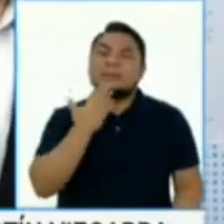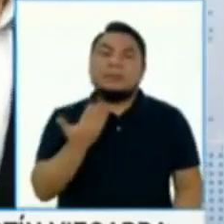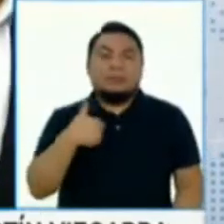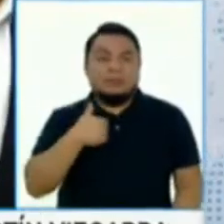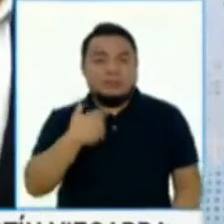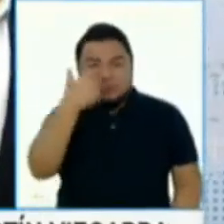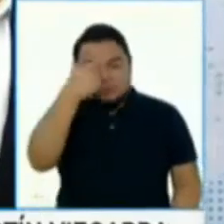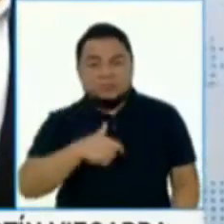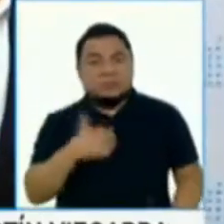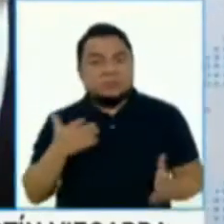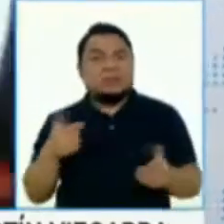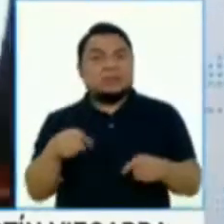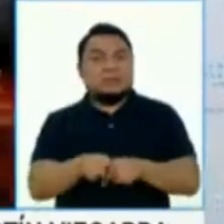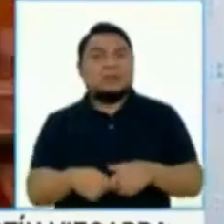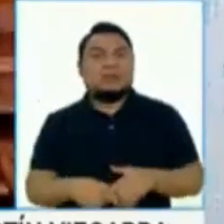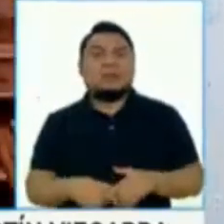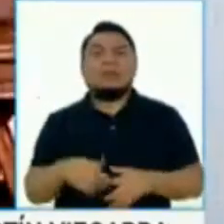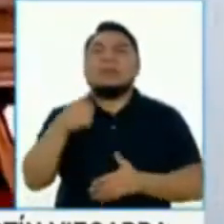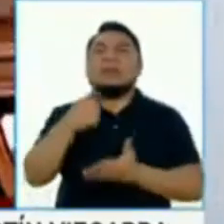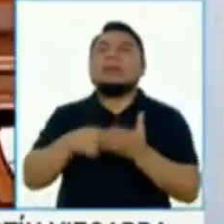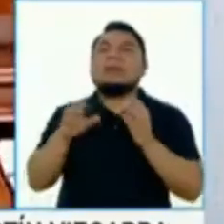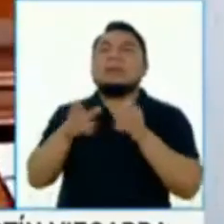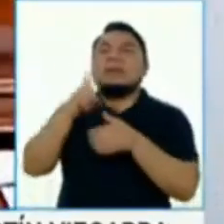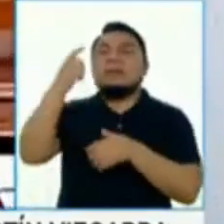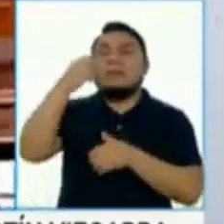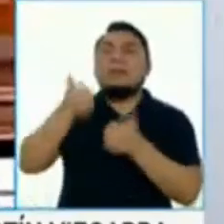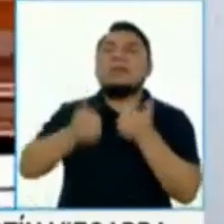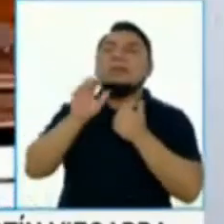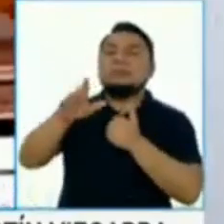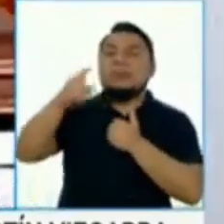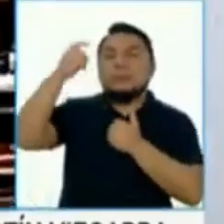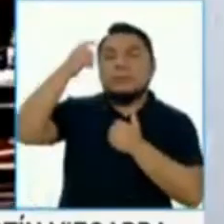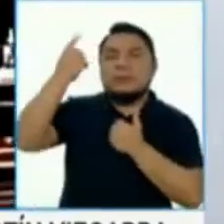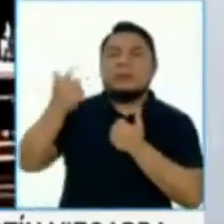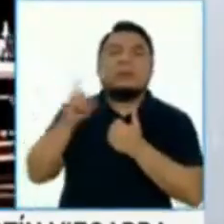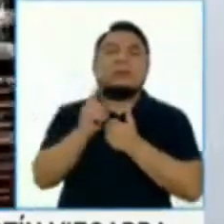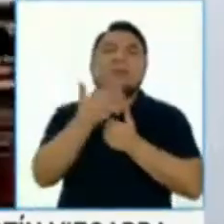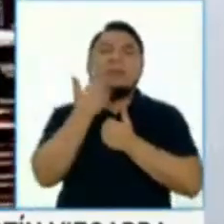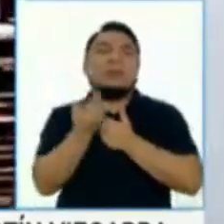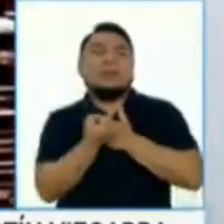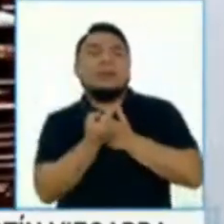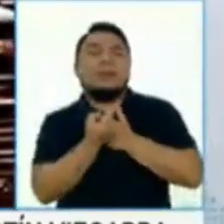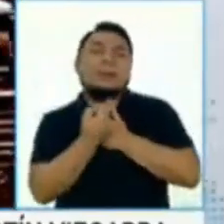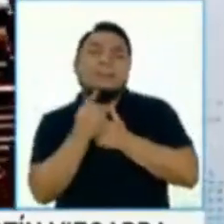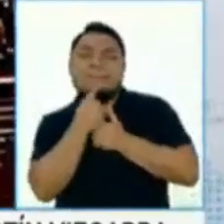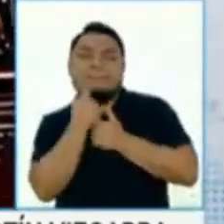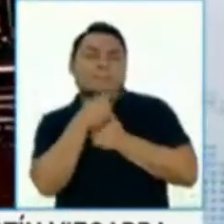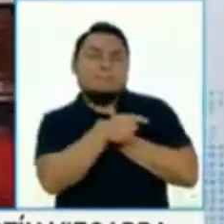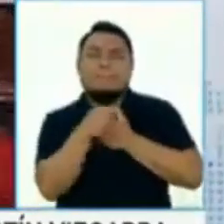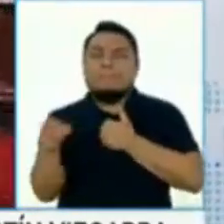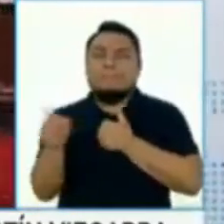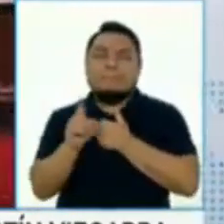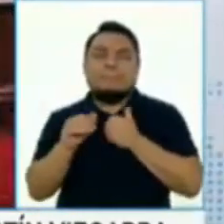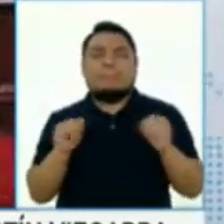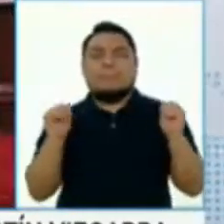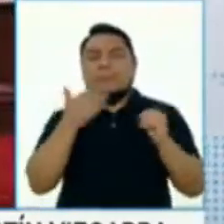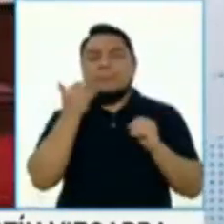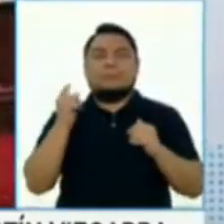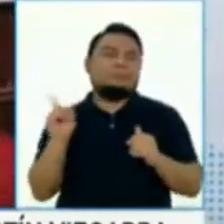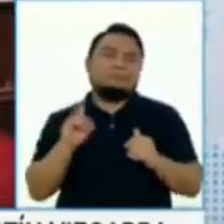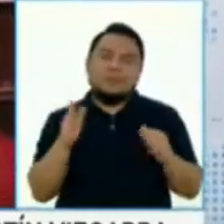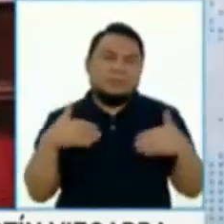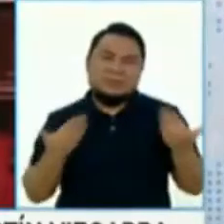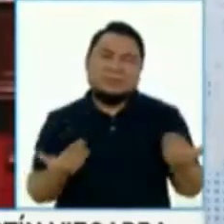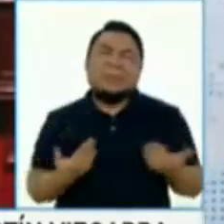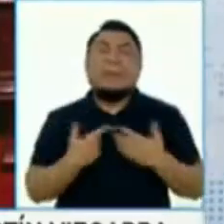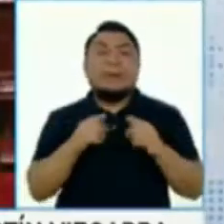digo como ciudadanos también que fuerzas políticas ponen la postura no podemos estar hablando con ambigüedades pero fue alimente la gran